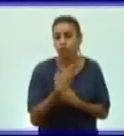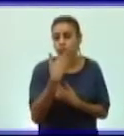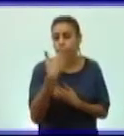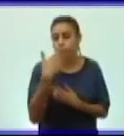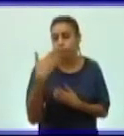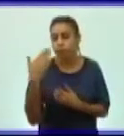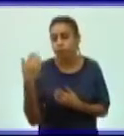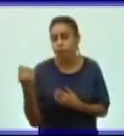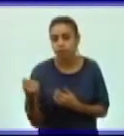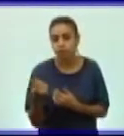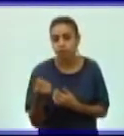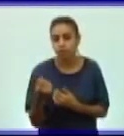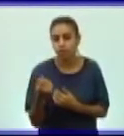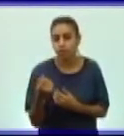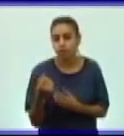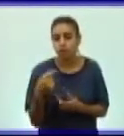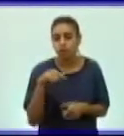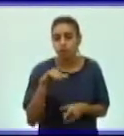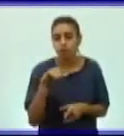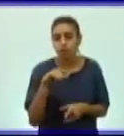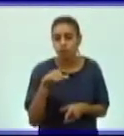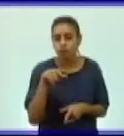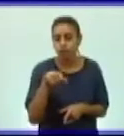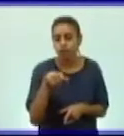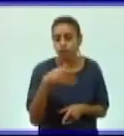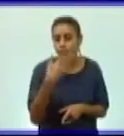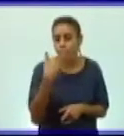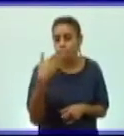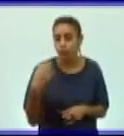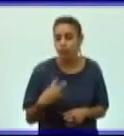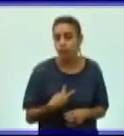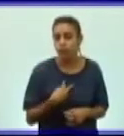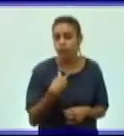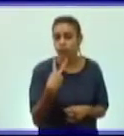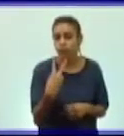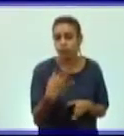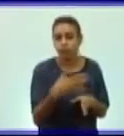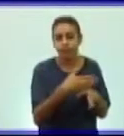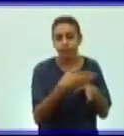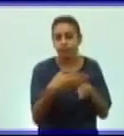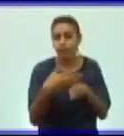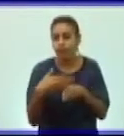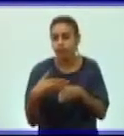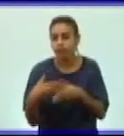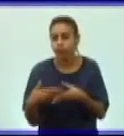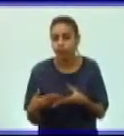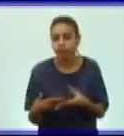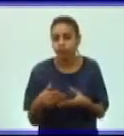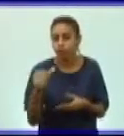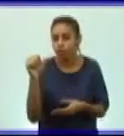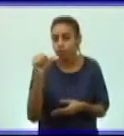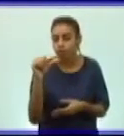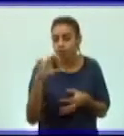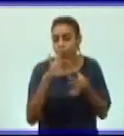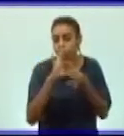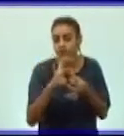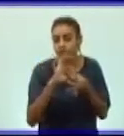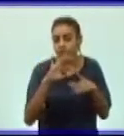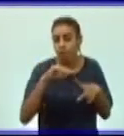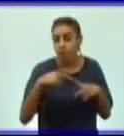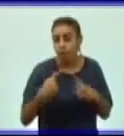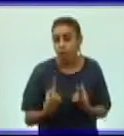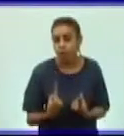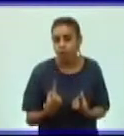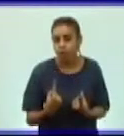paulatino y que fue llevando también a la pérdida de esa decencia y de esos valores, que va a ser catastrófico al final, porque va a traer como